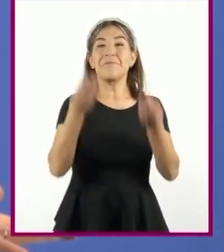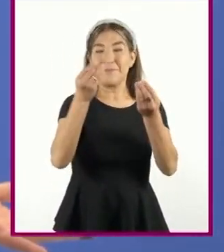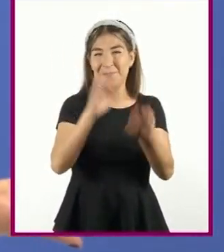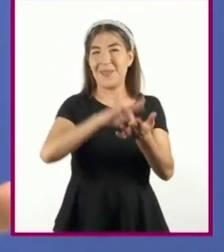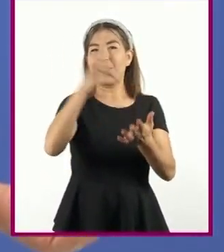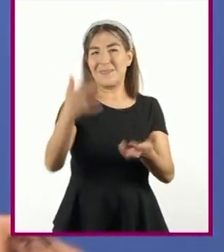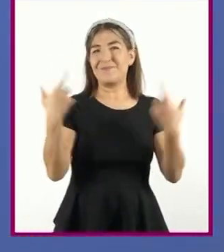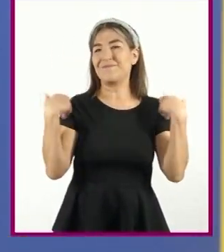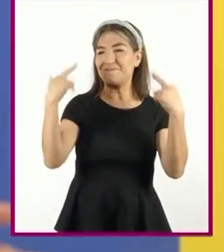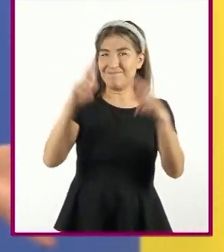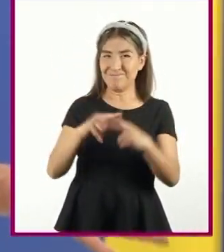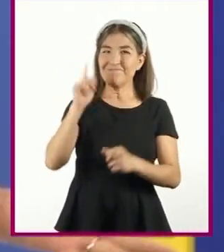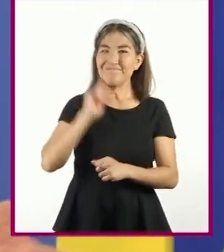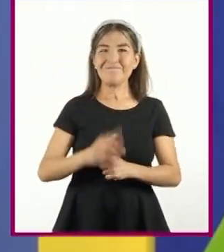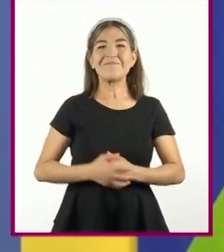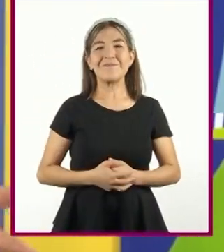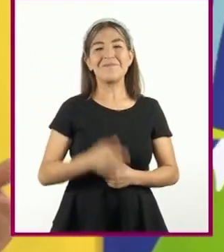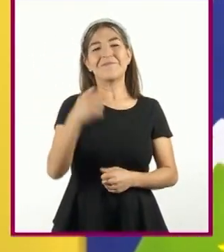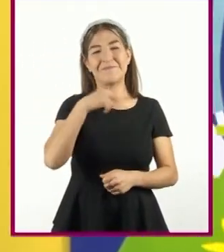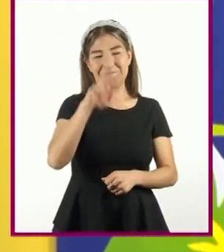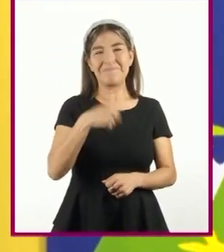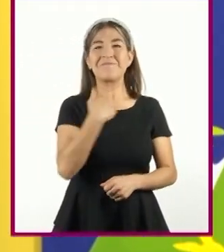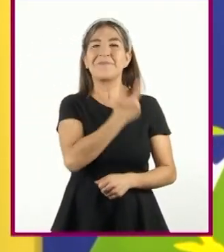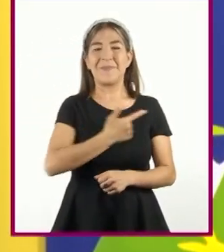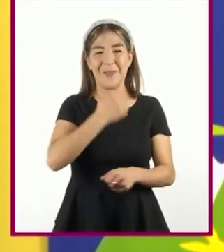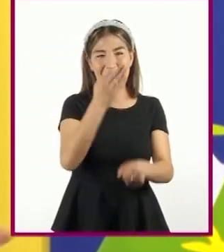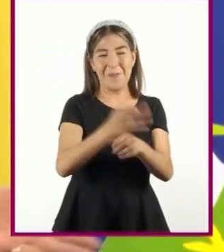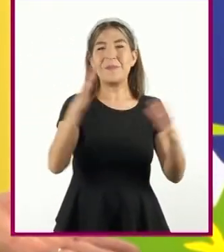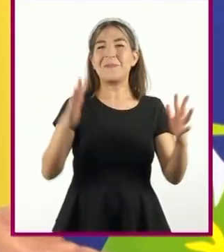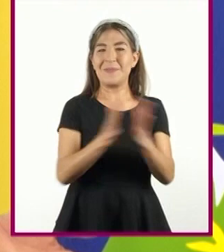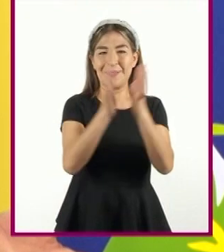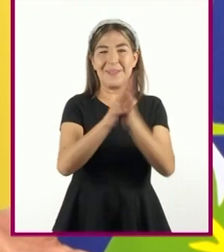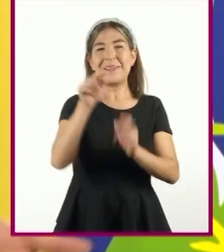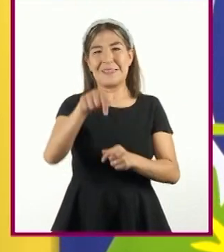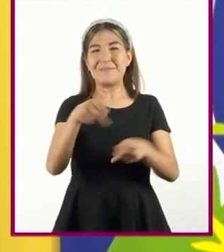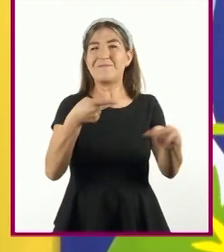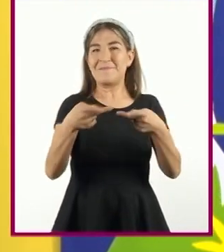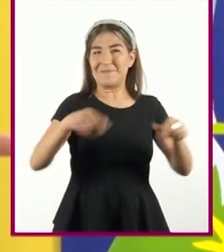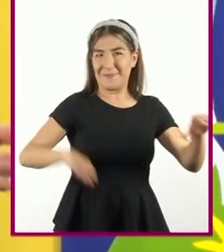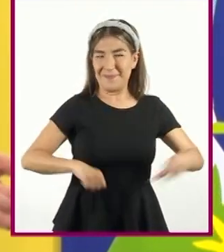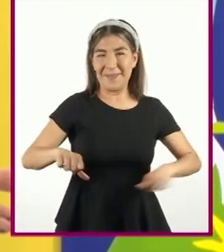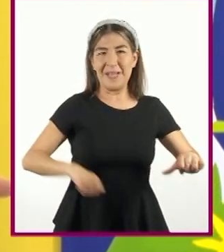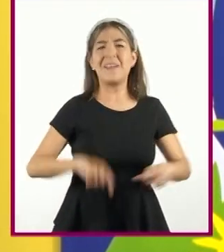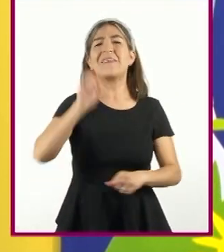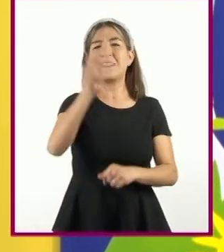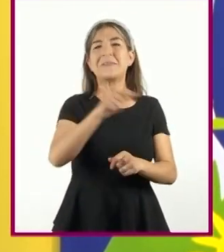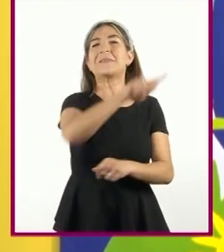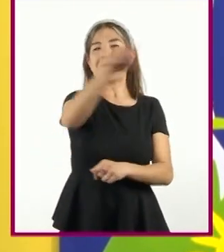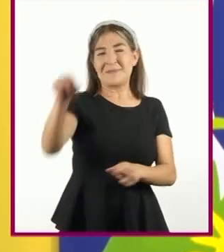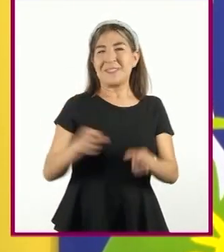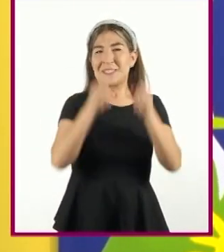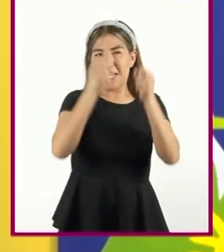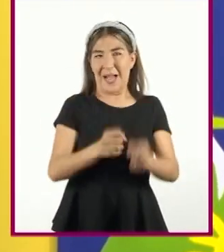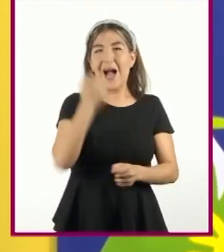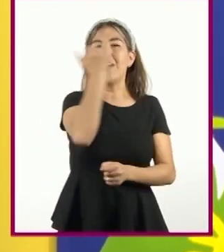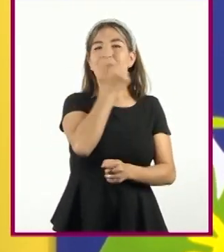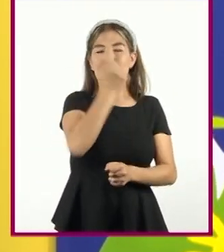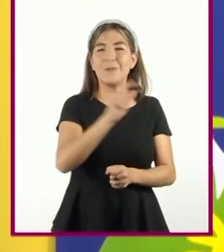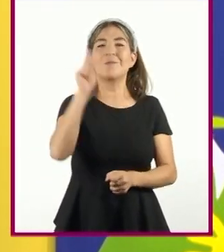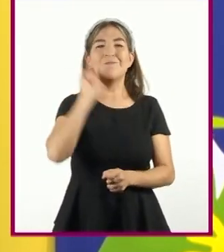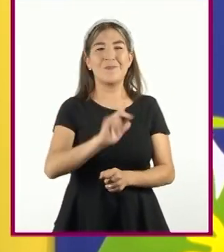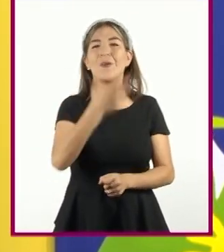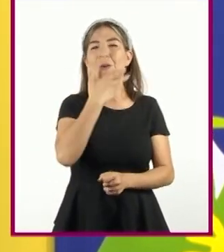Muchas gracias, maestras. Me da mucho gusto participar en esta dinámica, en la que seguramente nuestras